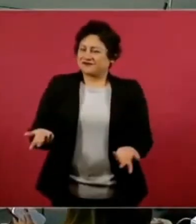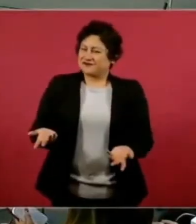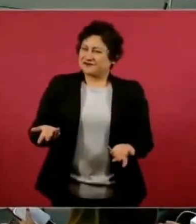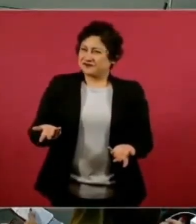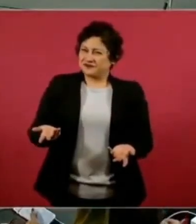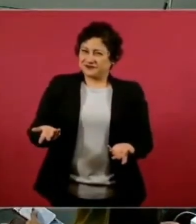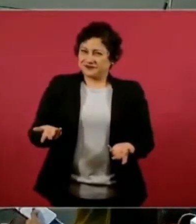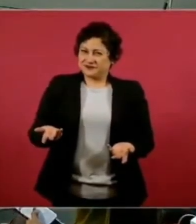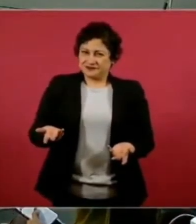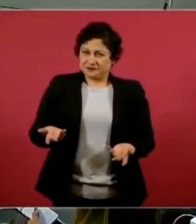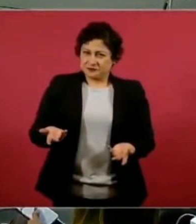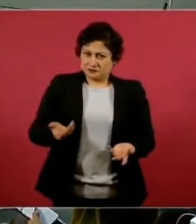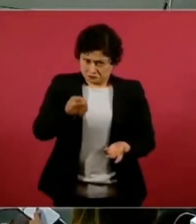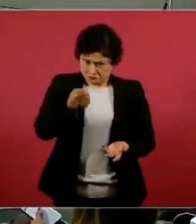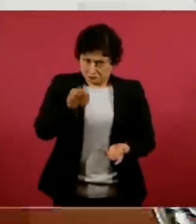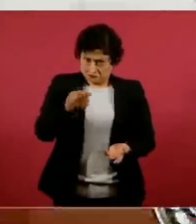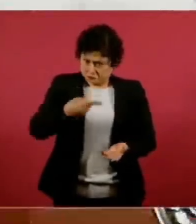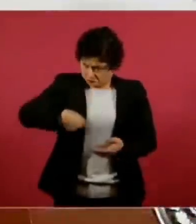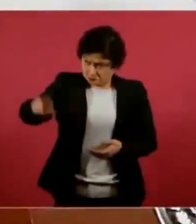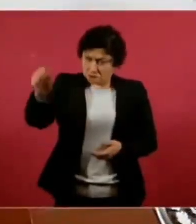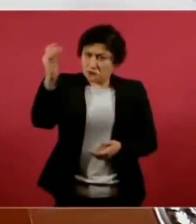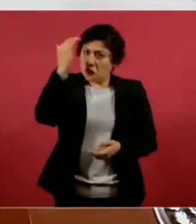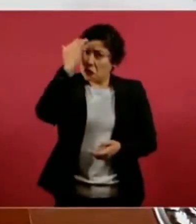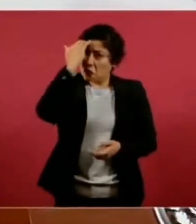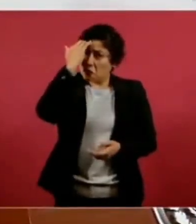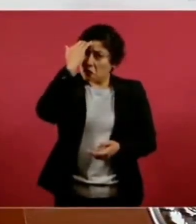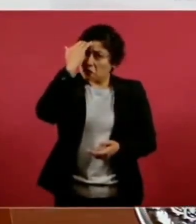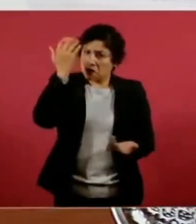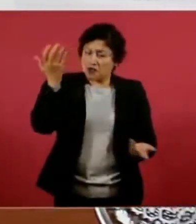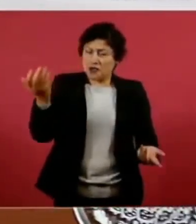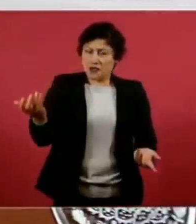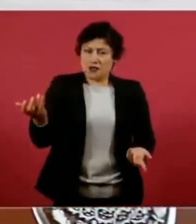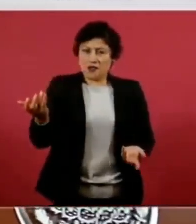Vayan, primer aeropuerto ya